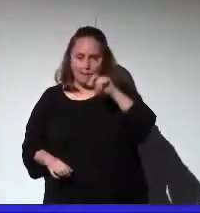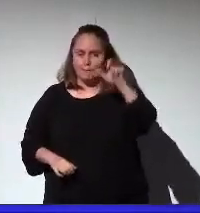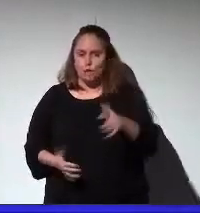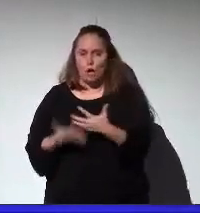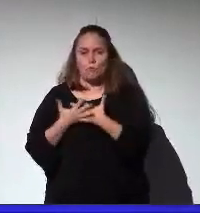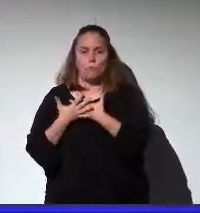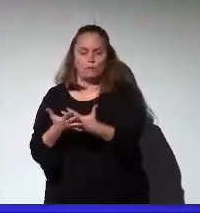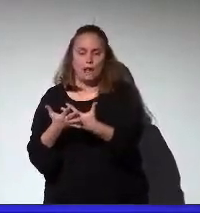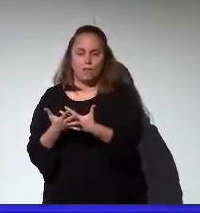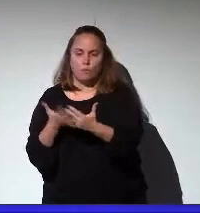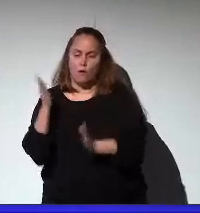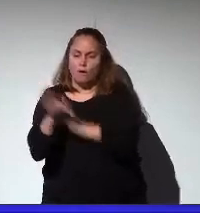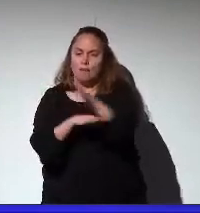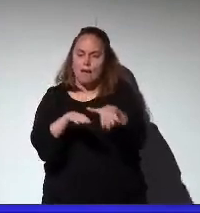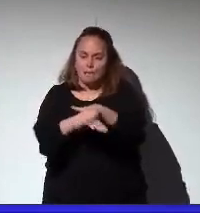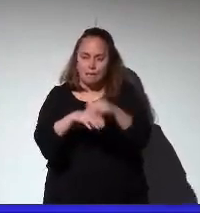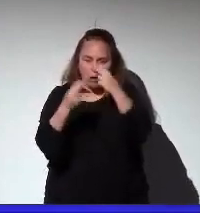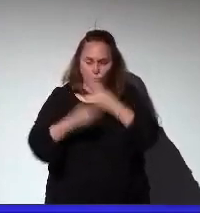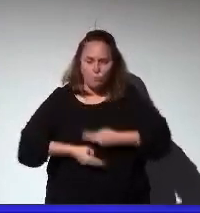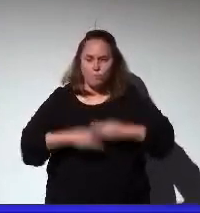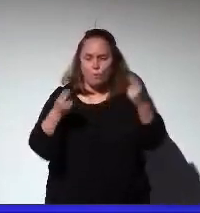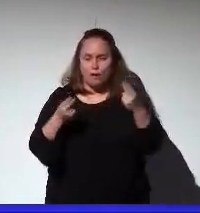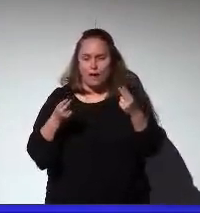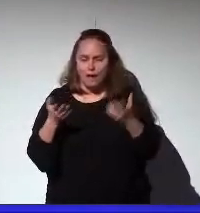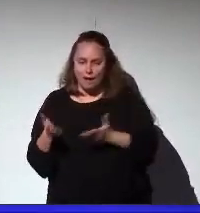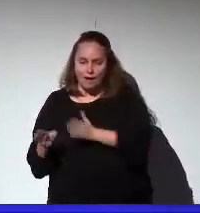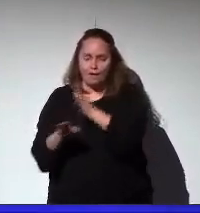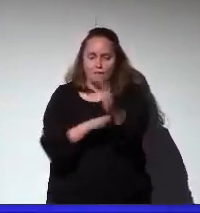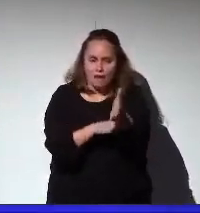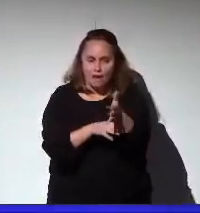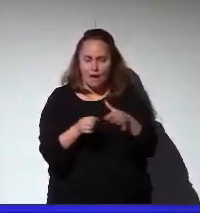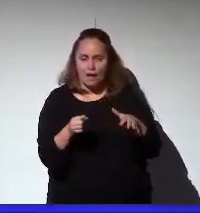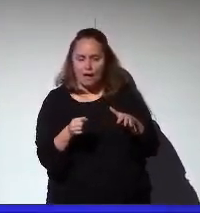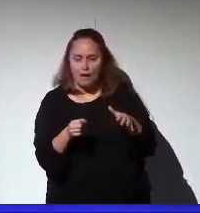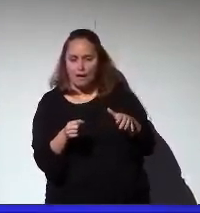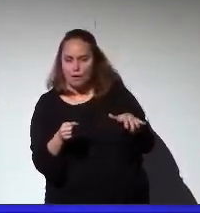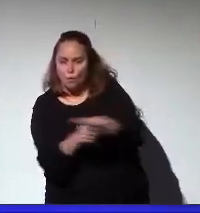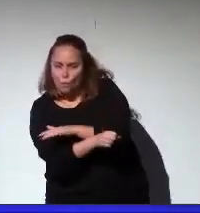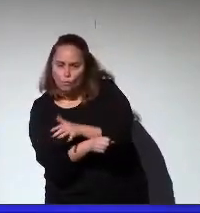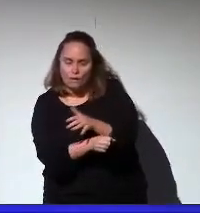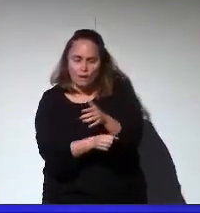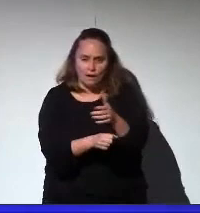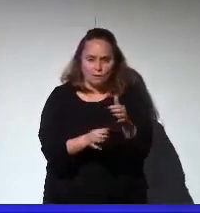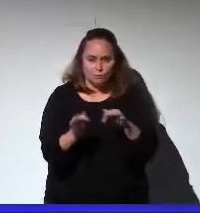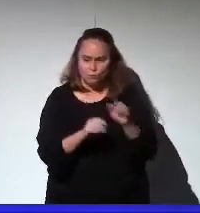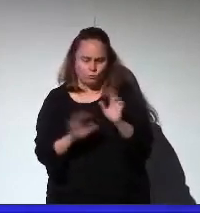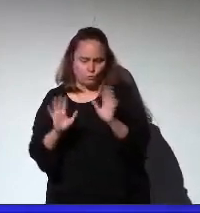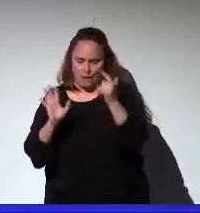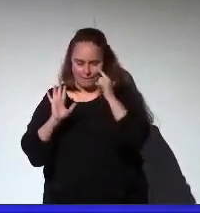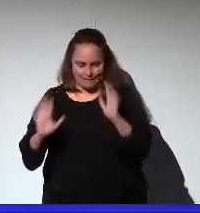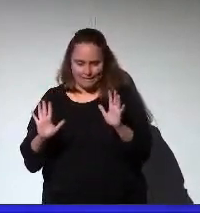van a cubrir a las administraciones públicas. No se trata de eso. Se trata precisamente